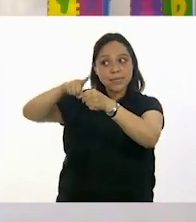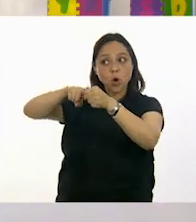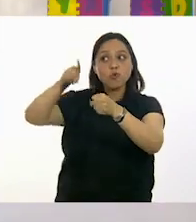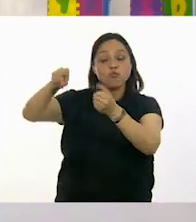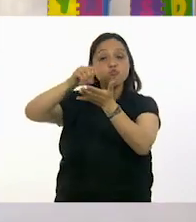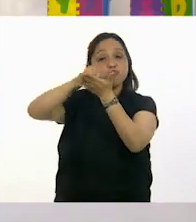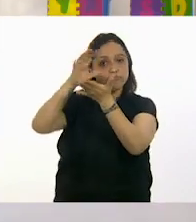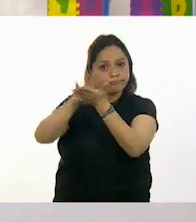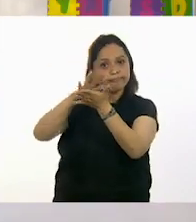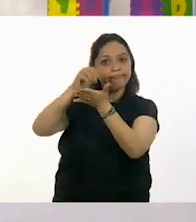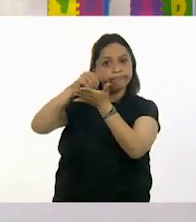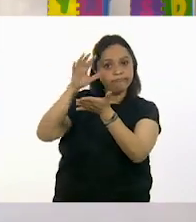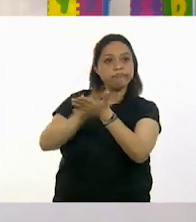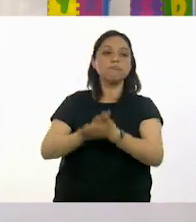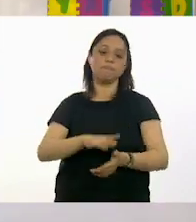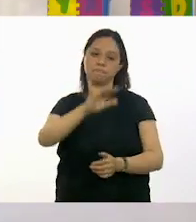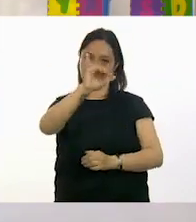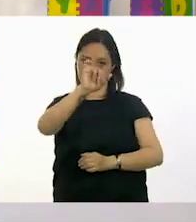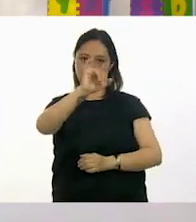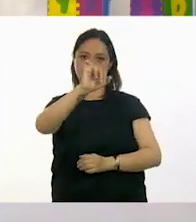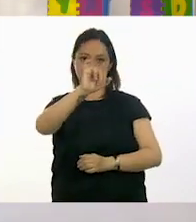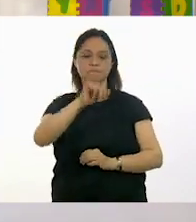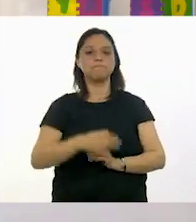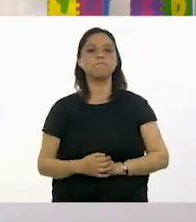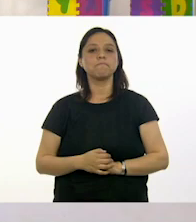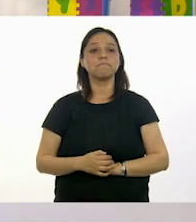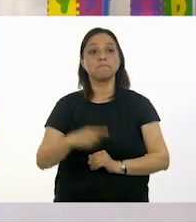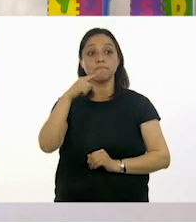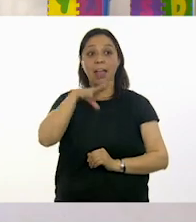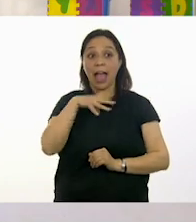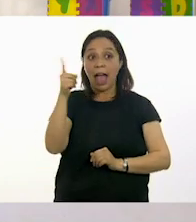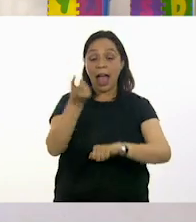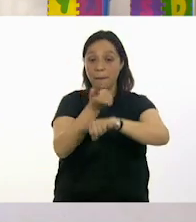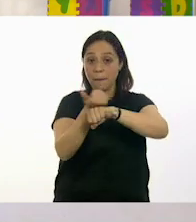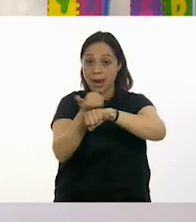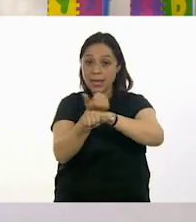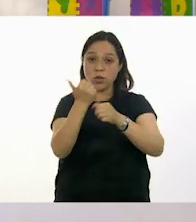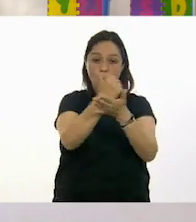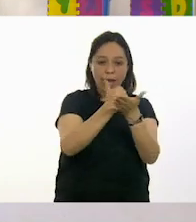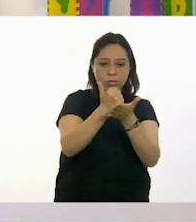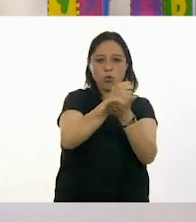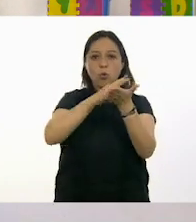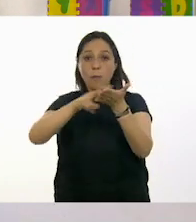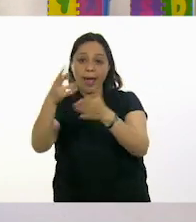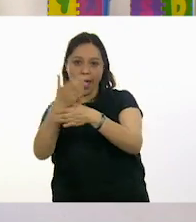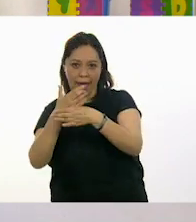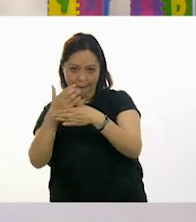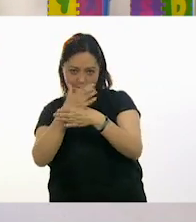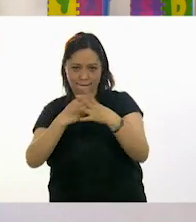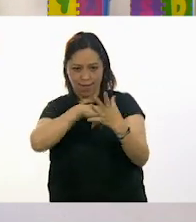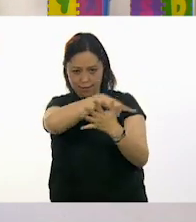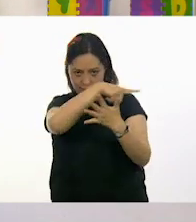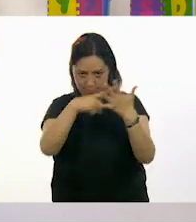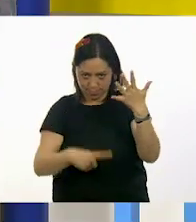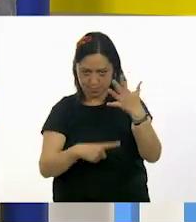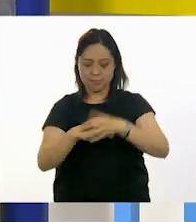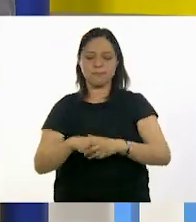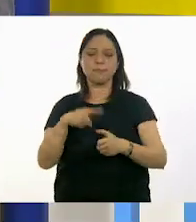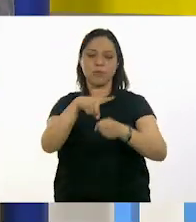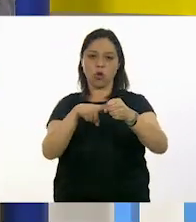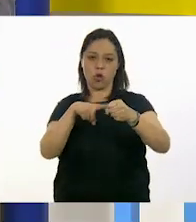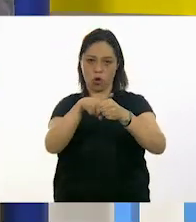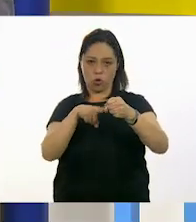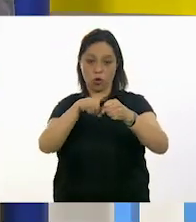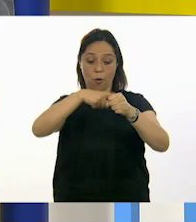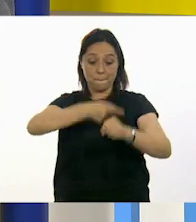anotando. Perfecto. Muy bien. Aquí tengo el amarillo, el azul, el verde y el café. Perfecto. Voy a sacar mi primer